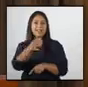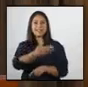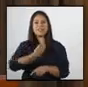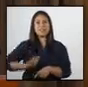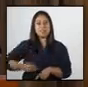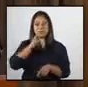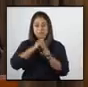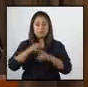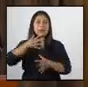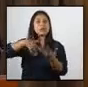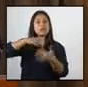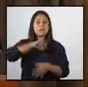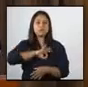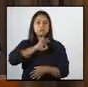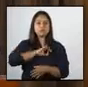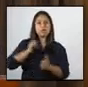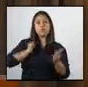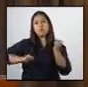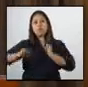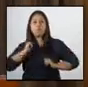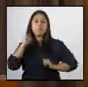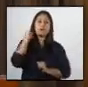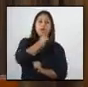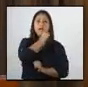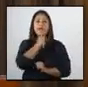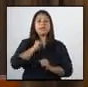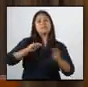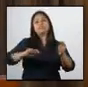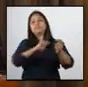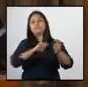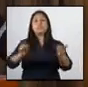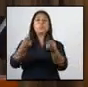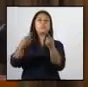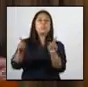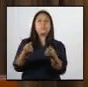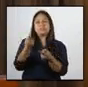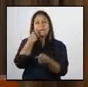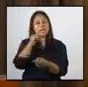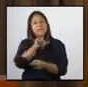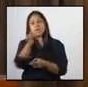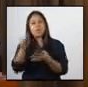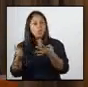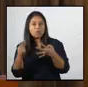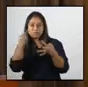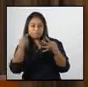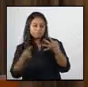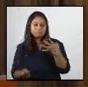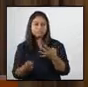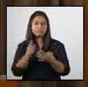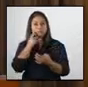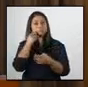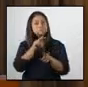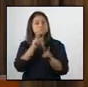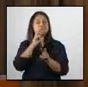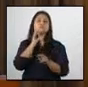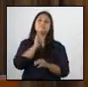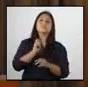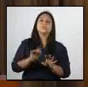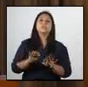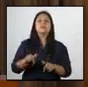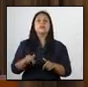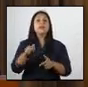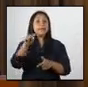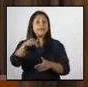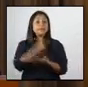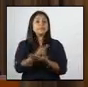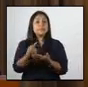conciertos obras de teatro festivales de canto entre otros por lo menos para pasarla mejor esta semana